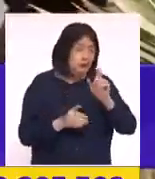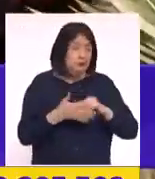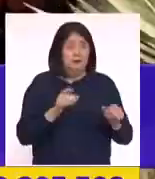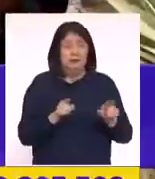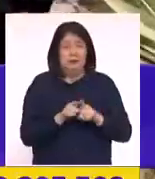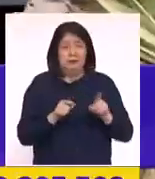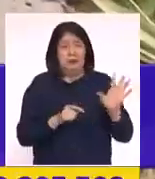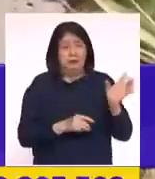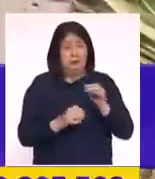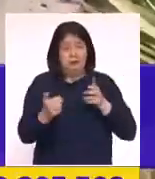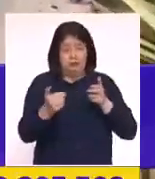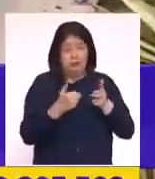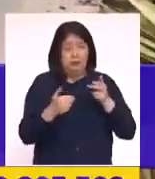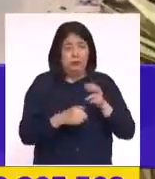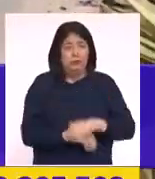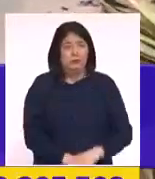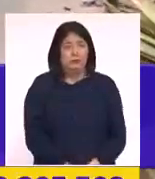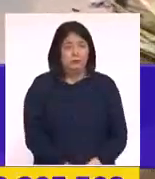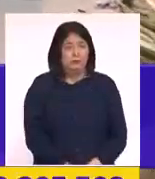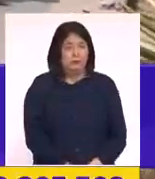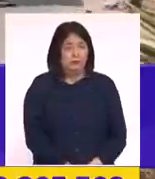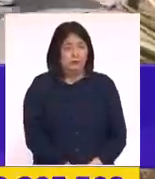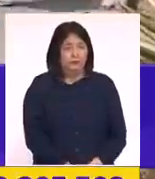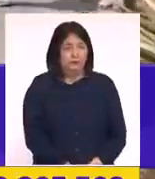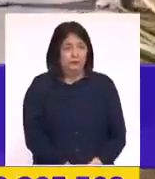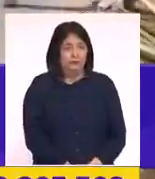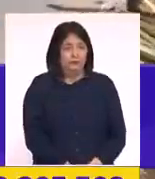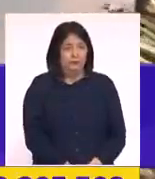están transitando por este lugar.